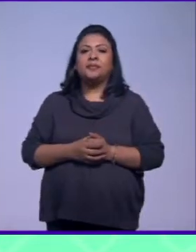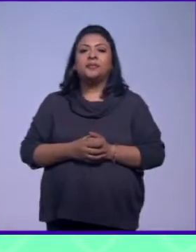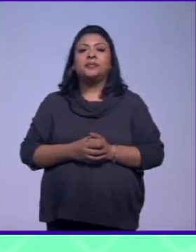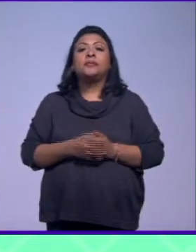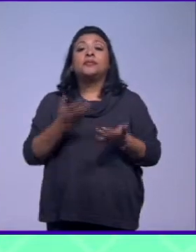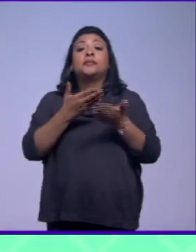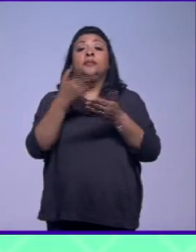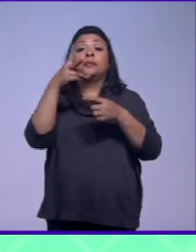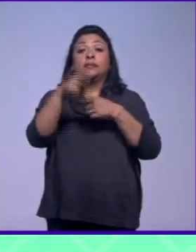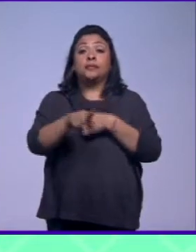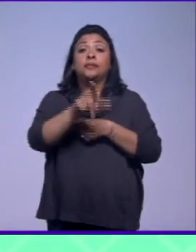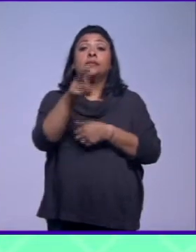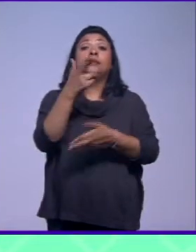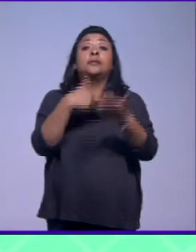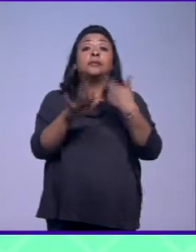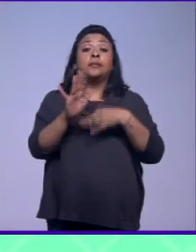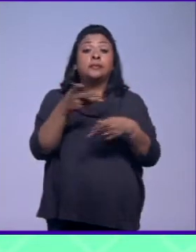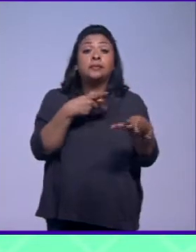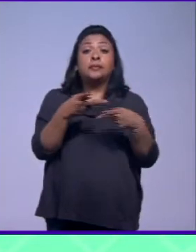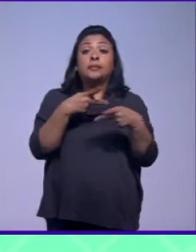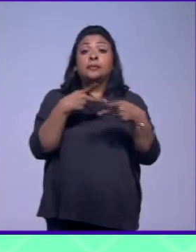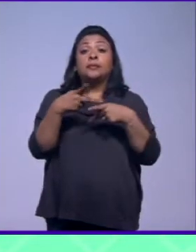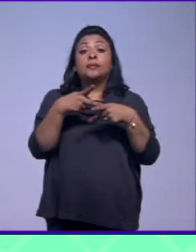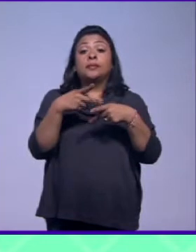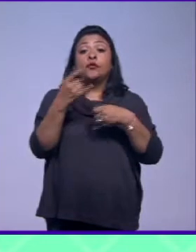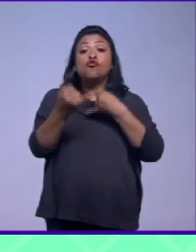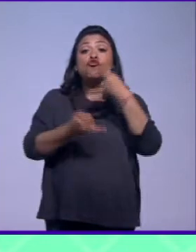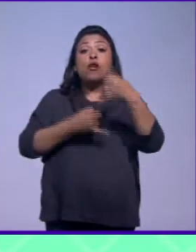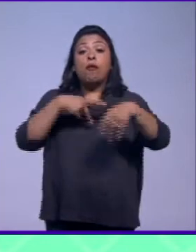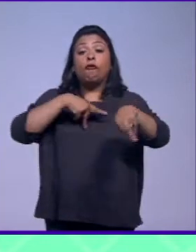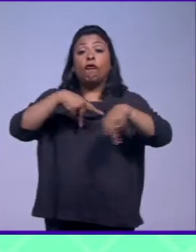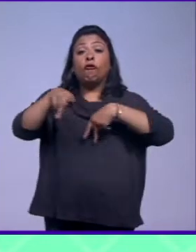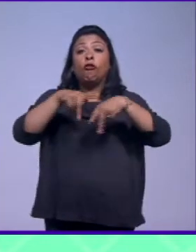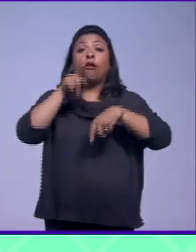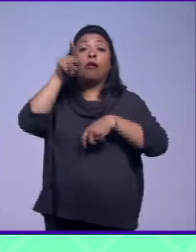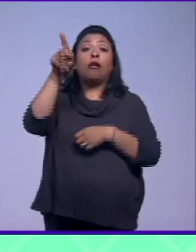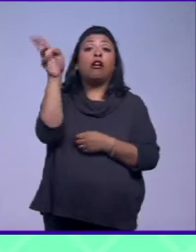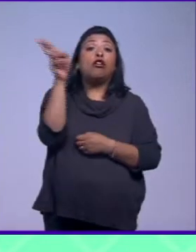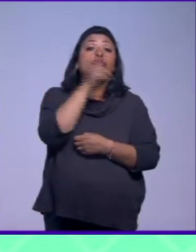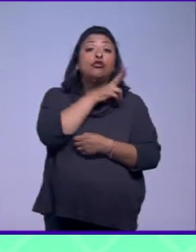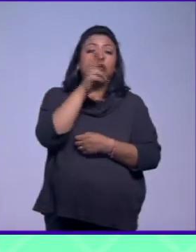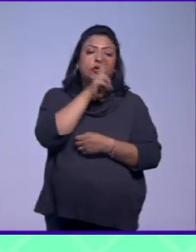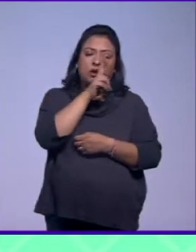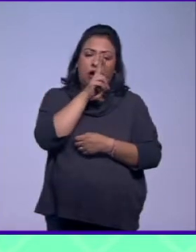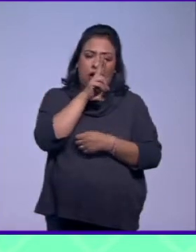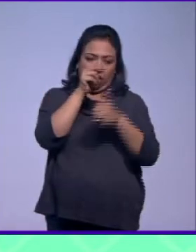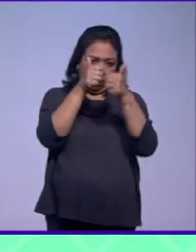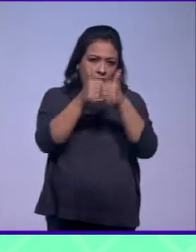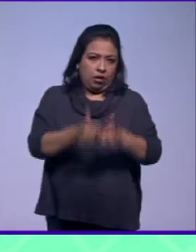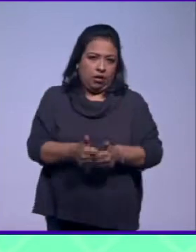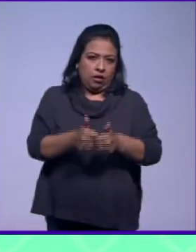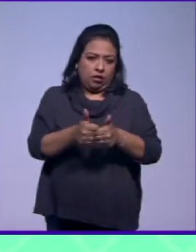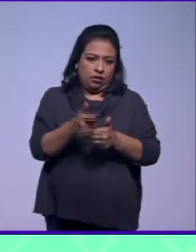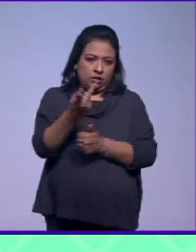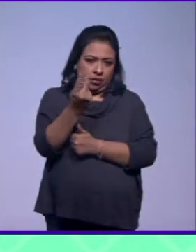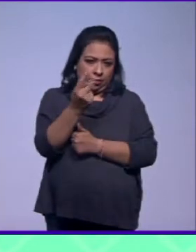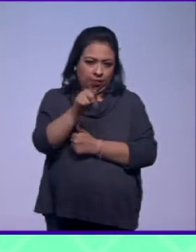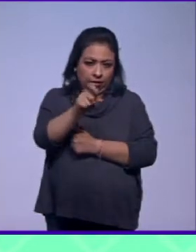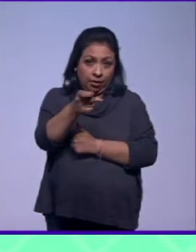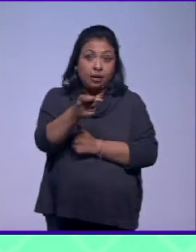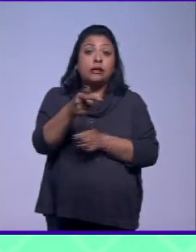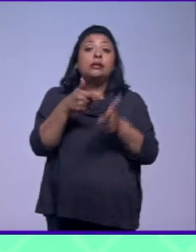una pausa y regresar ya estamos preparando el terreno del juego rumbo a rusia así que no se vaya no se despegue de pantalla porque